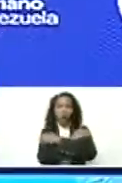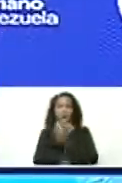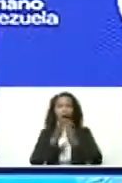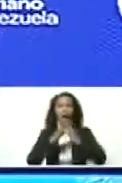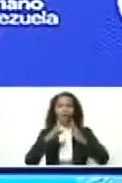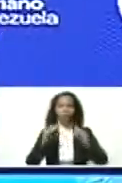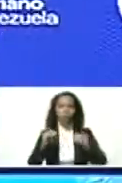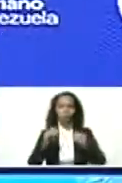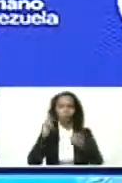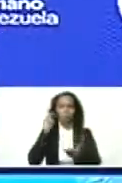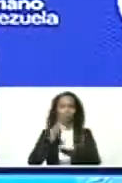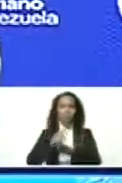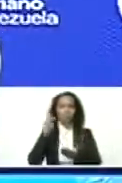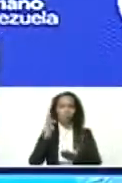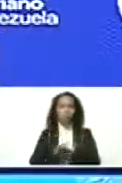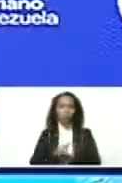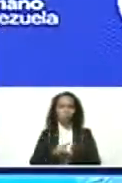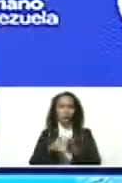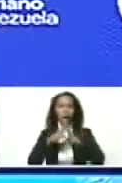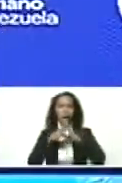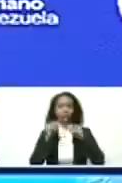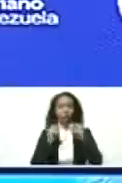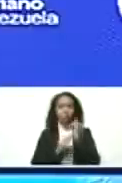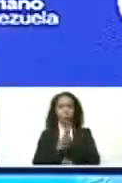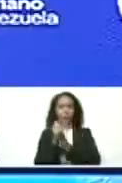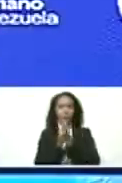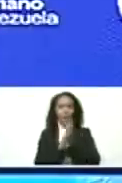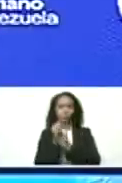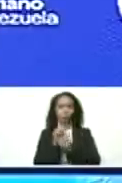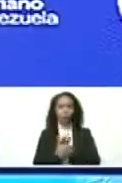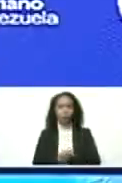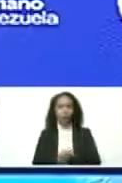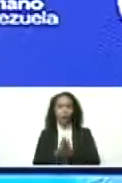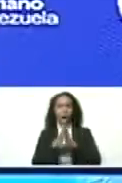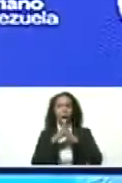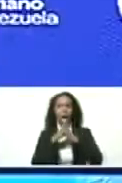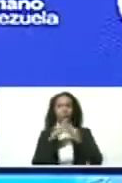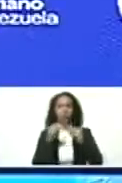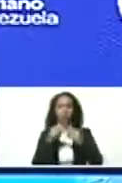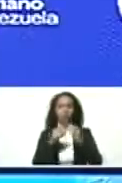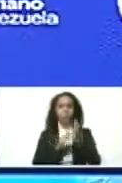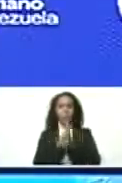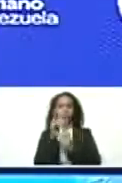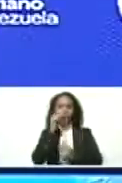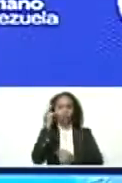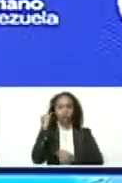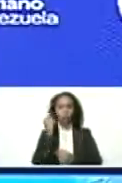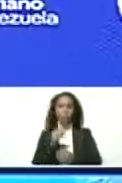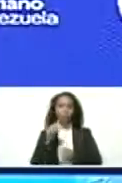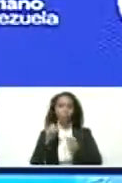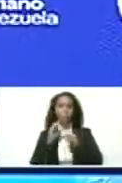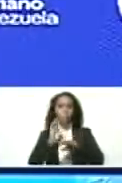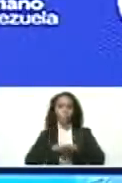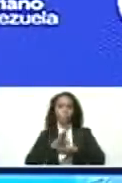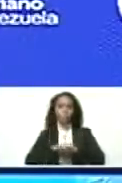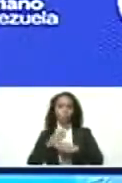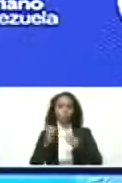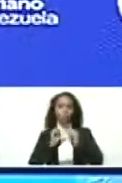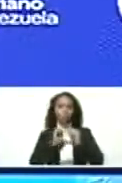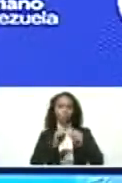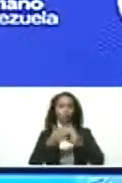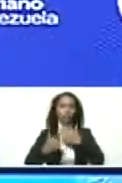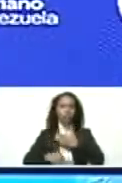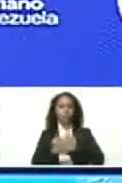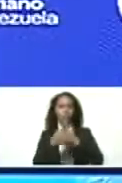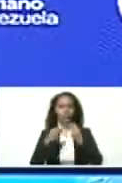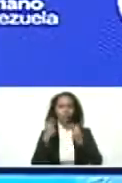los participantes, a todos los emprendedores, a todas las emprendedoras por seguir nosotros avanzando en la